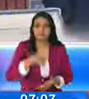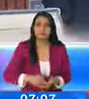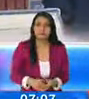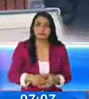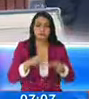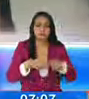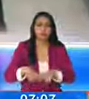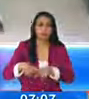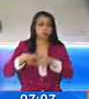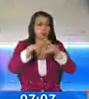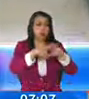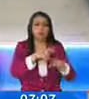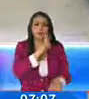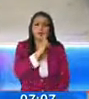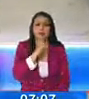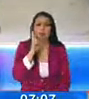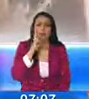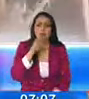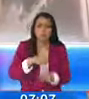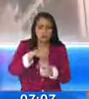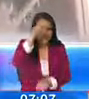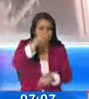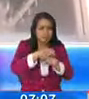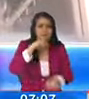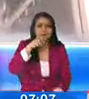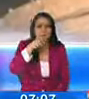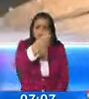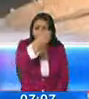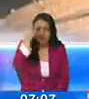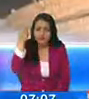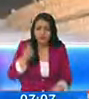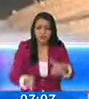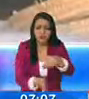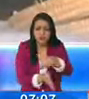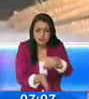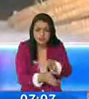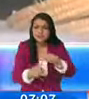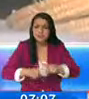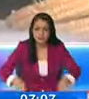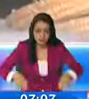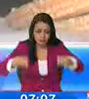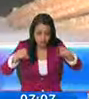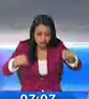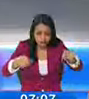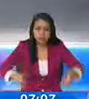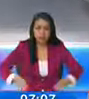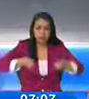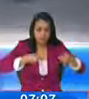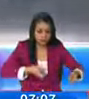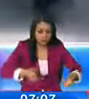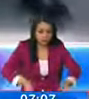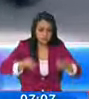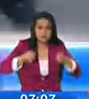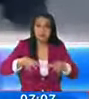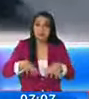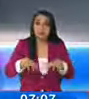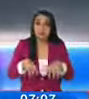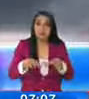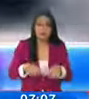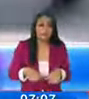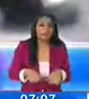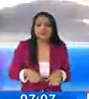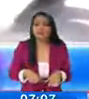Revisaron en cada rincón de la fonda, abrieron congeladores, cocinas, refrigeradoras, buscaron entre las ollas y el olfato canino puso en evidencia